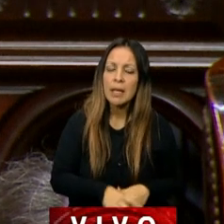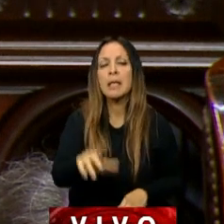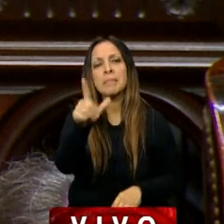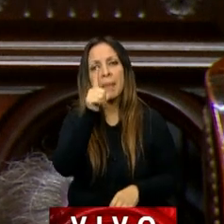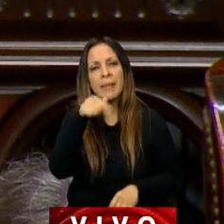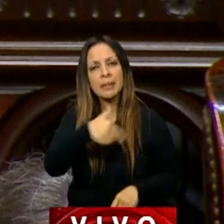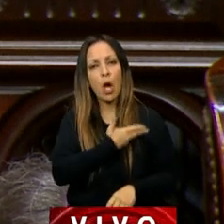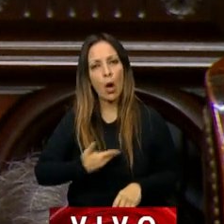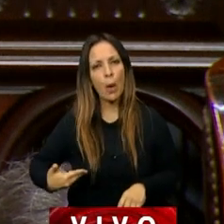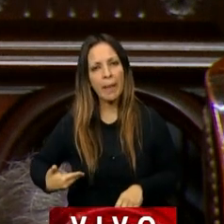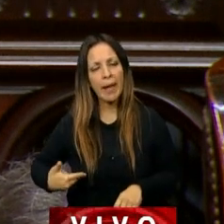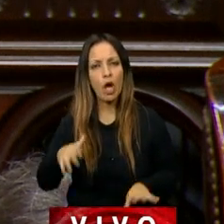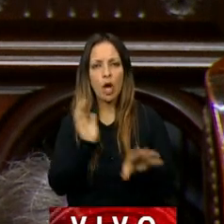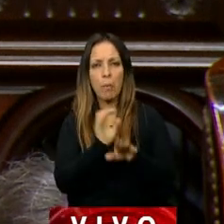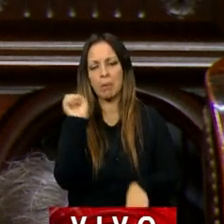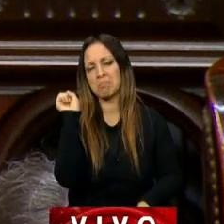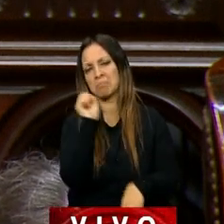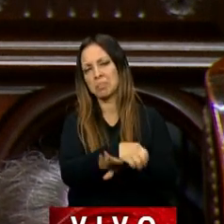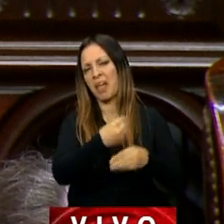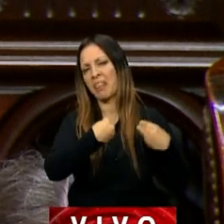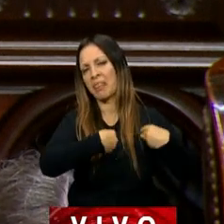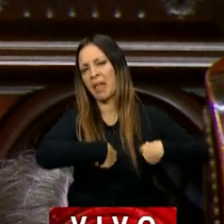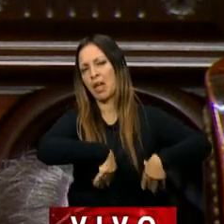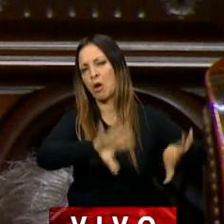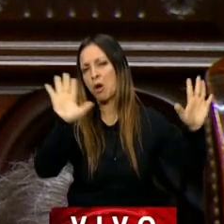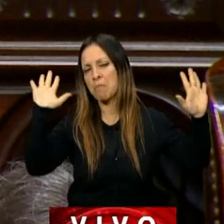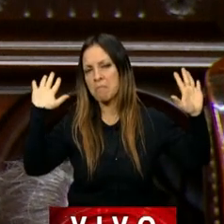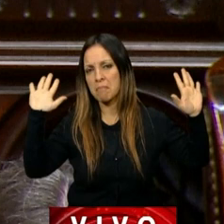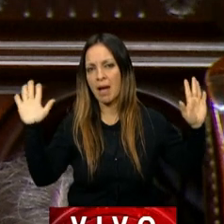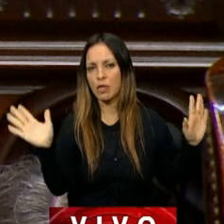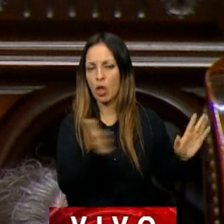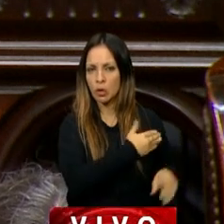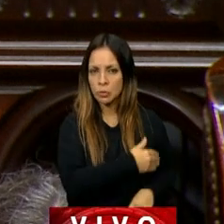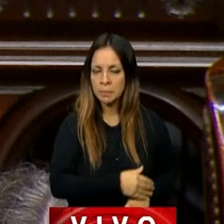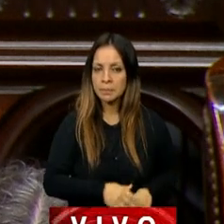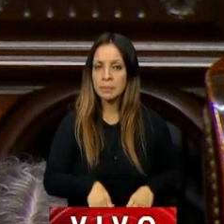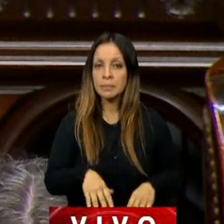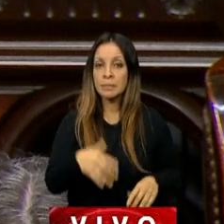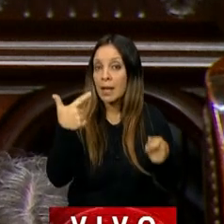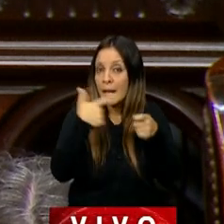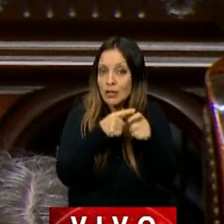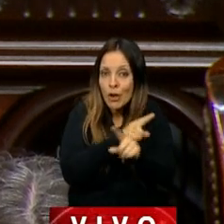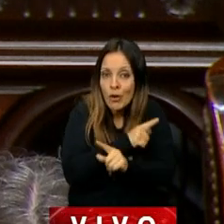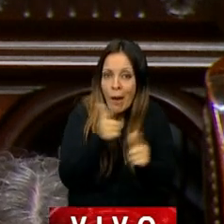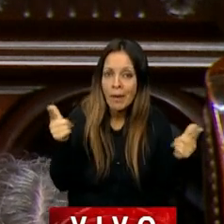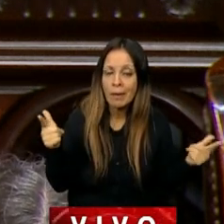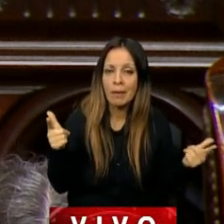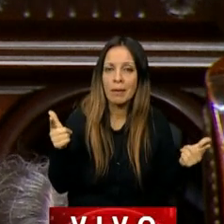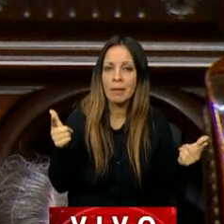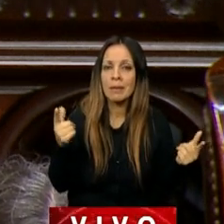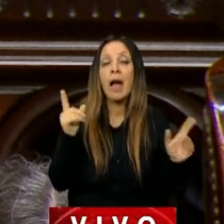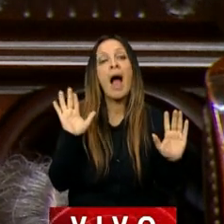es un gobierno que le soltó la mano a todos. Mire, presidente, ni gasoil tenemos en el país.